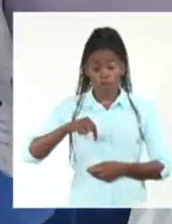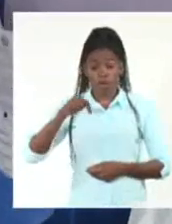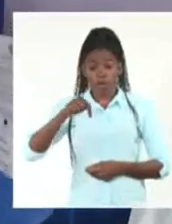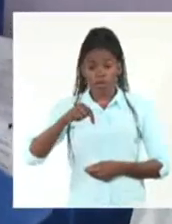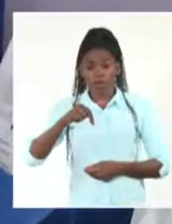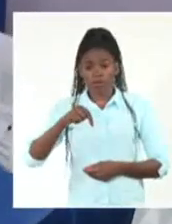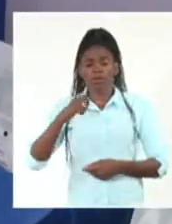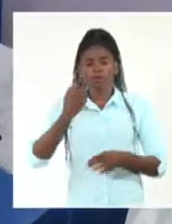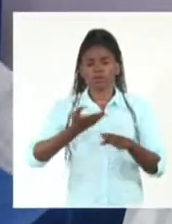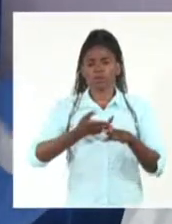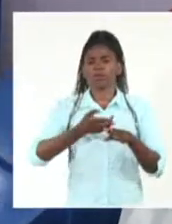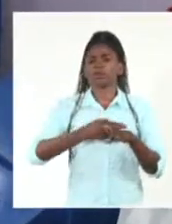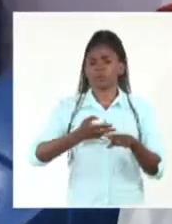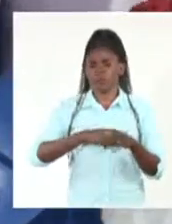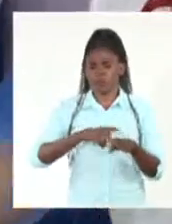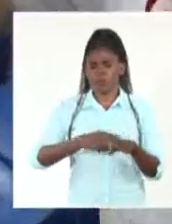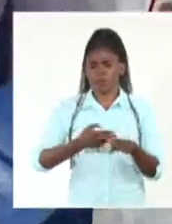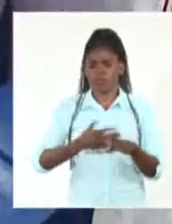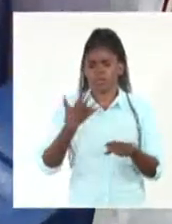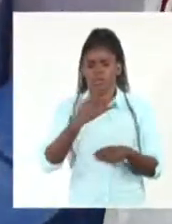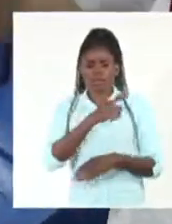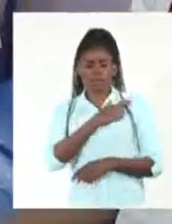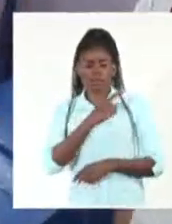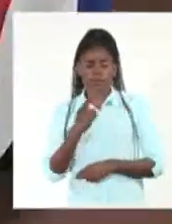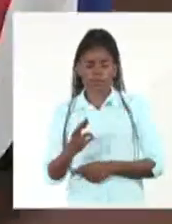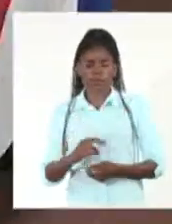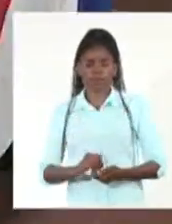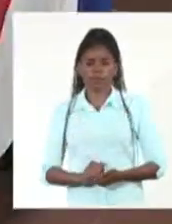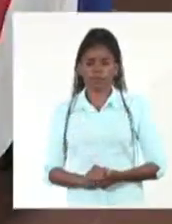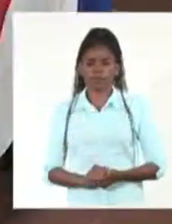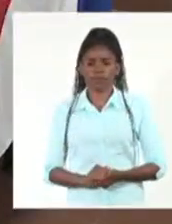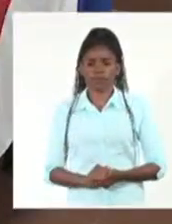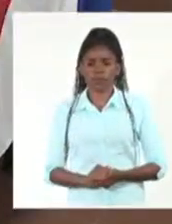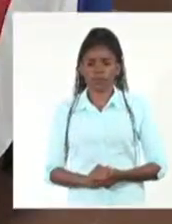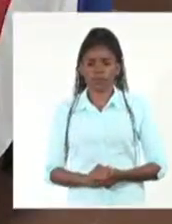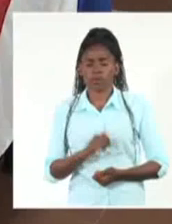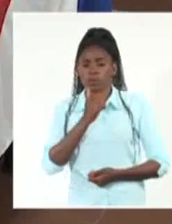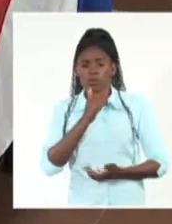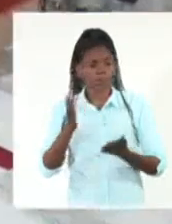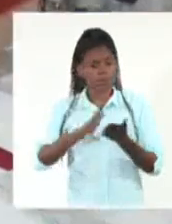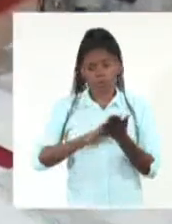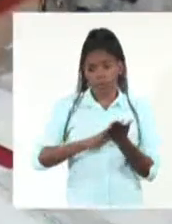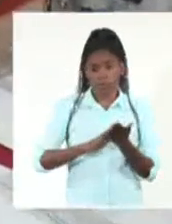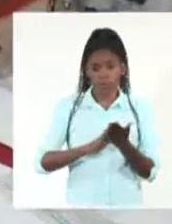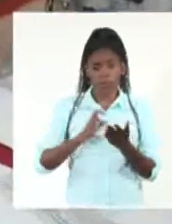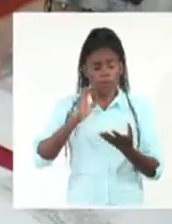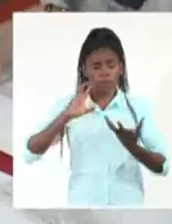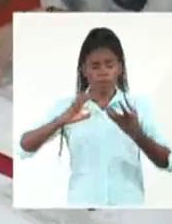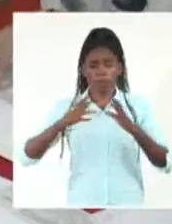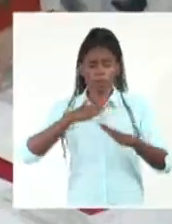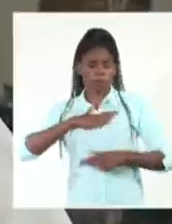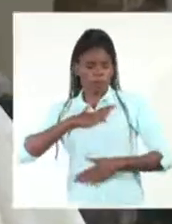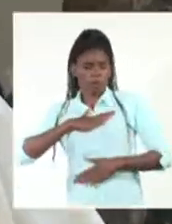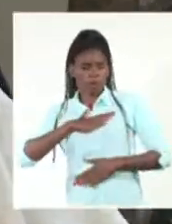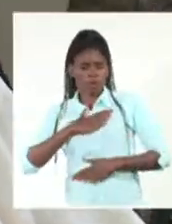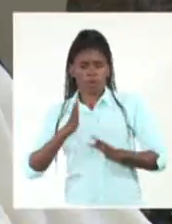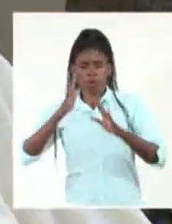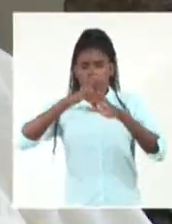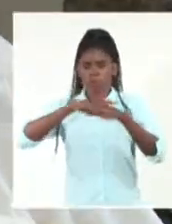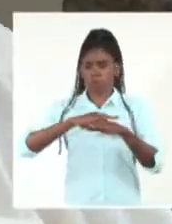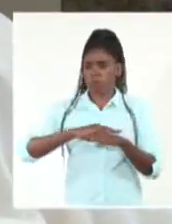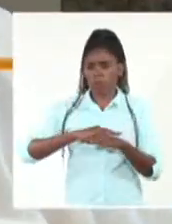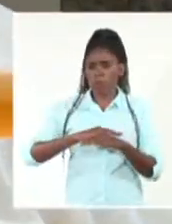genuino representante de nuestra revolución. No hay duda que de esta forma, mire, tranquila, aquí no hay